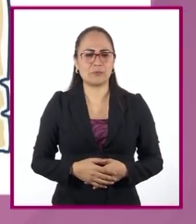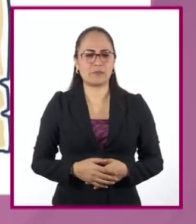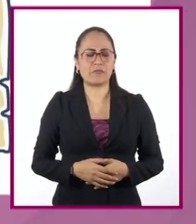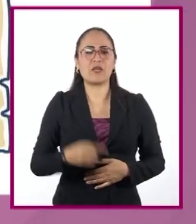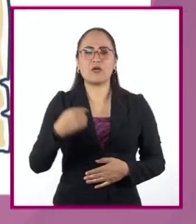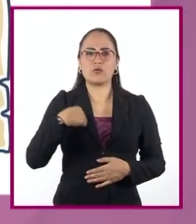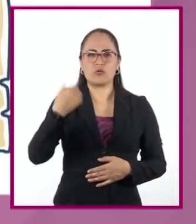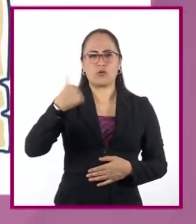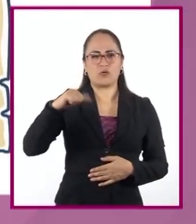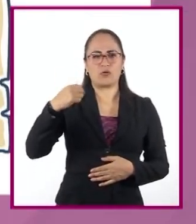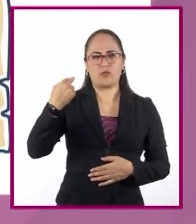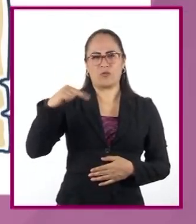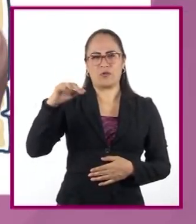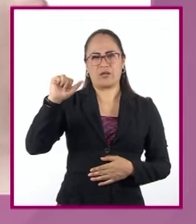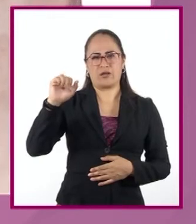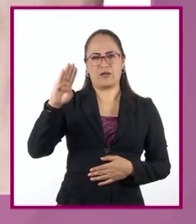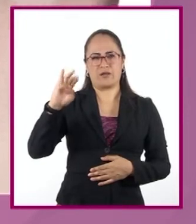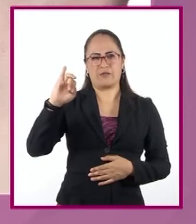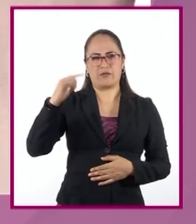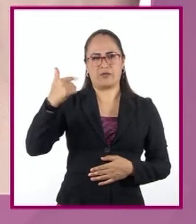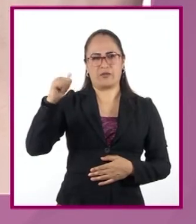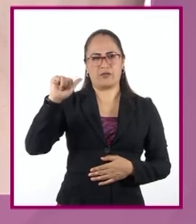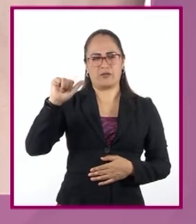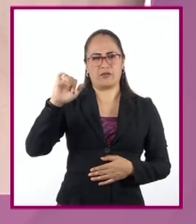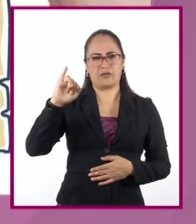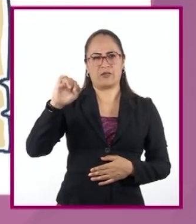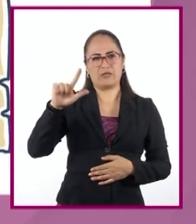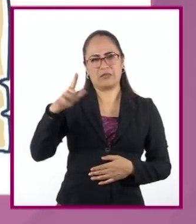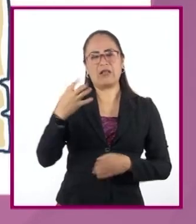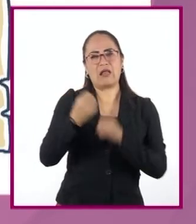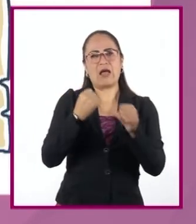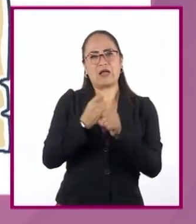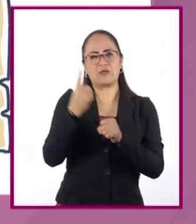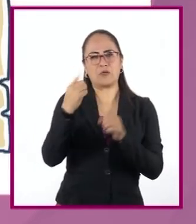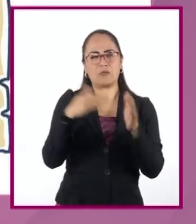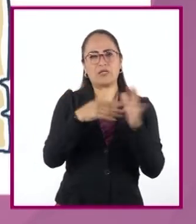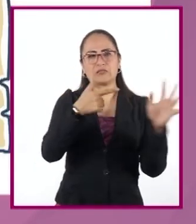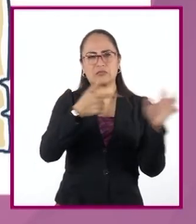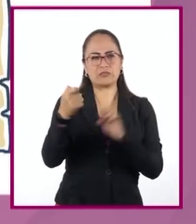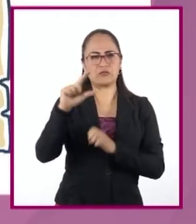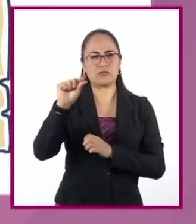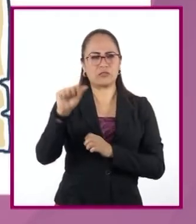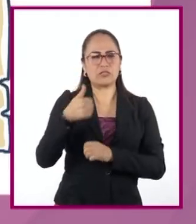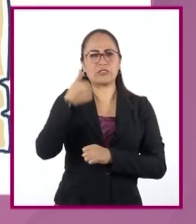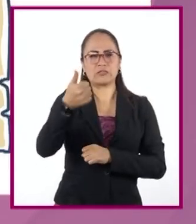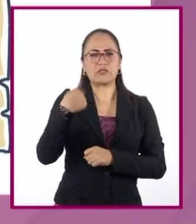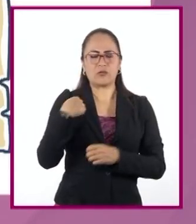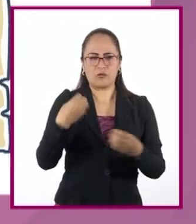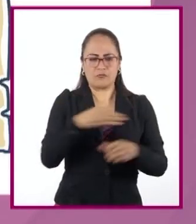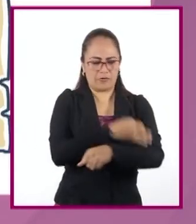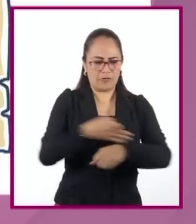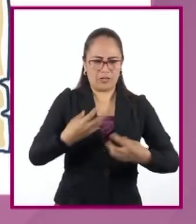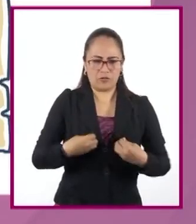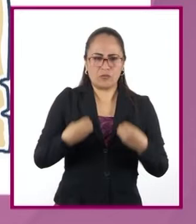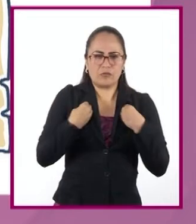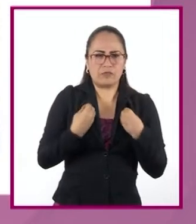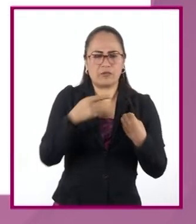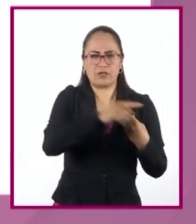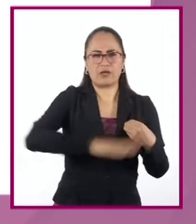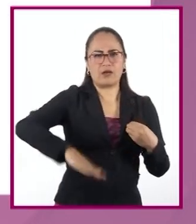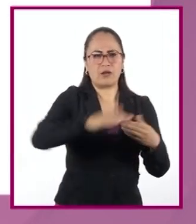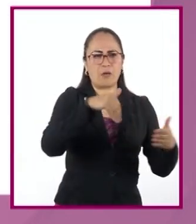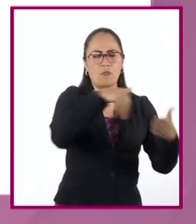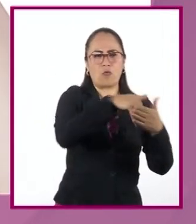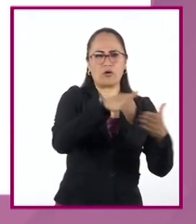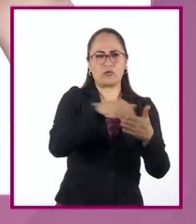Soy Abigail Cabot. Estamos en el año 1776 y vivo con mi familia en el puerto de Boston.